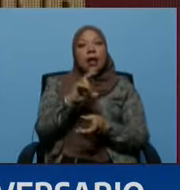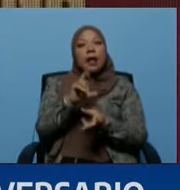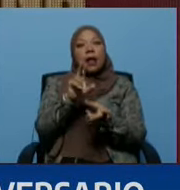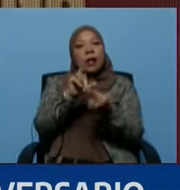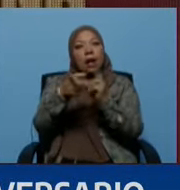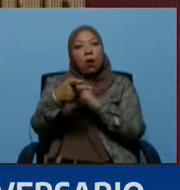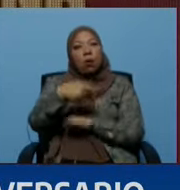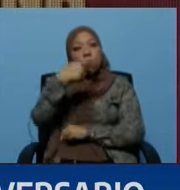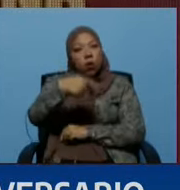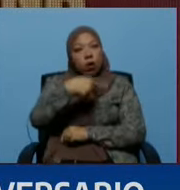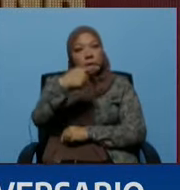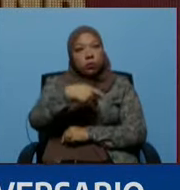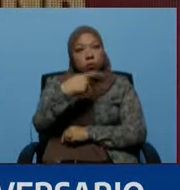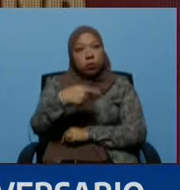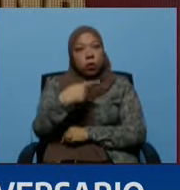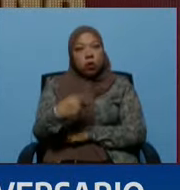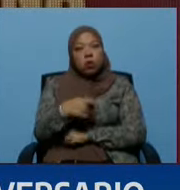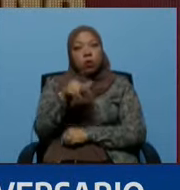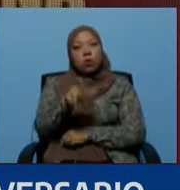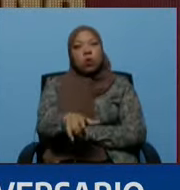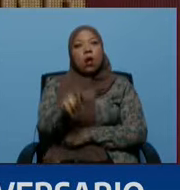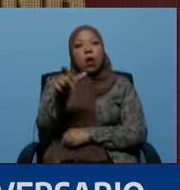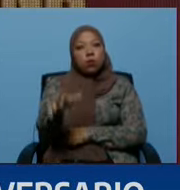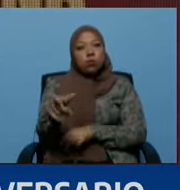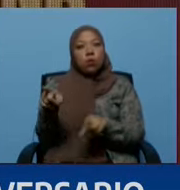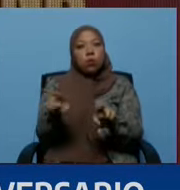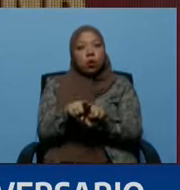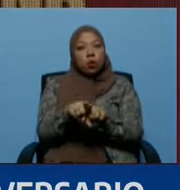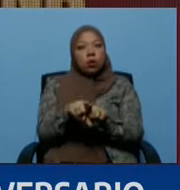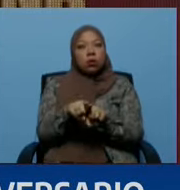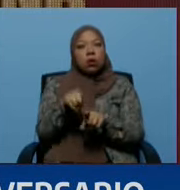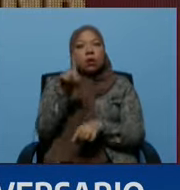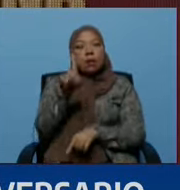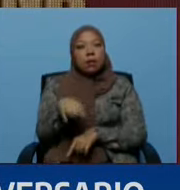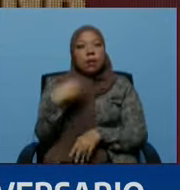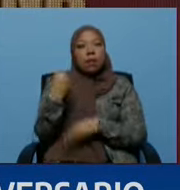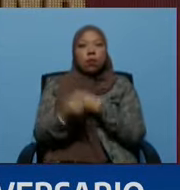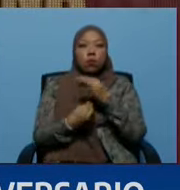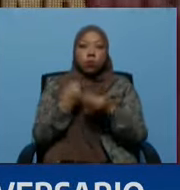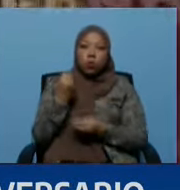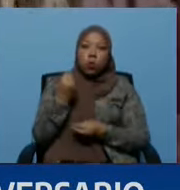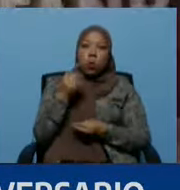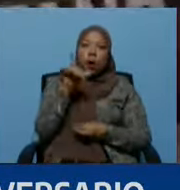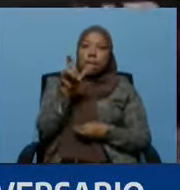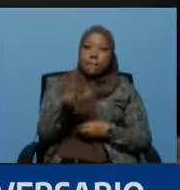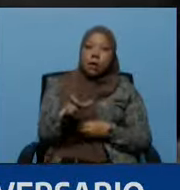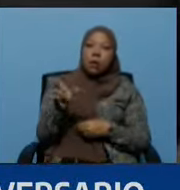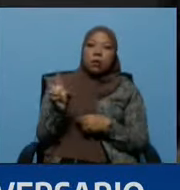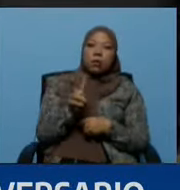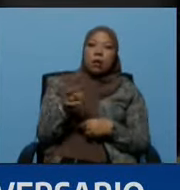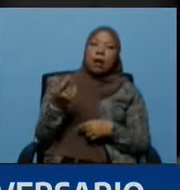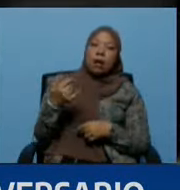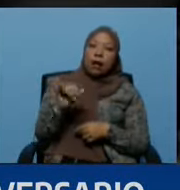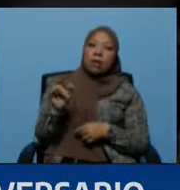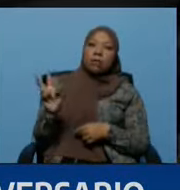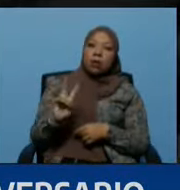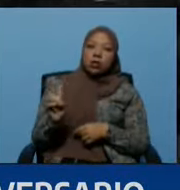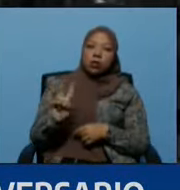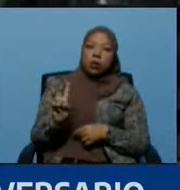geopolítica y la estructura organizativa es creación venezolana.